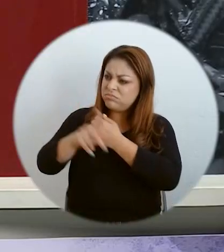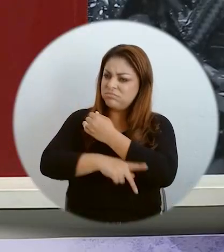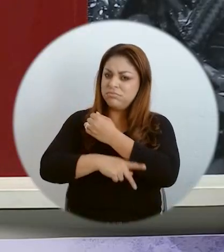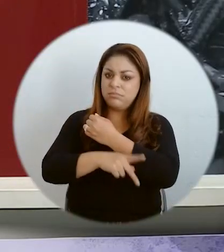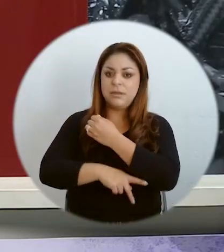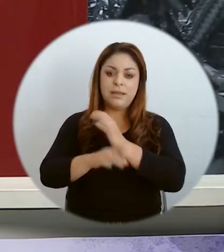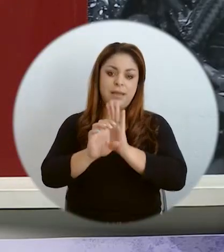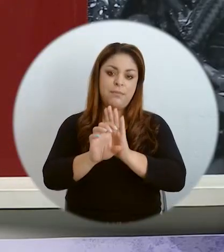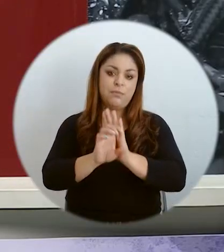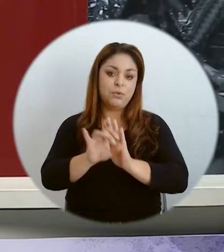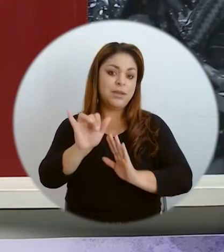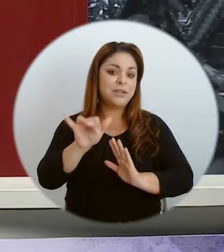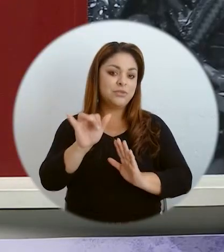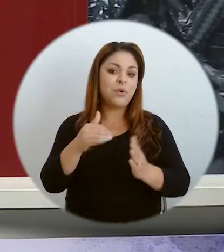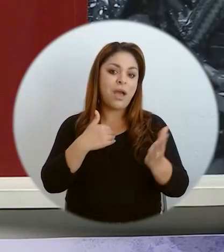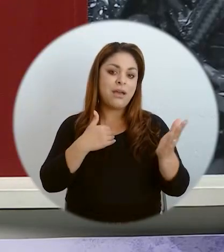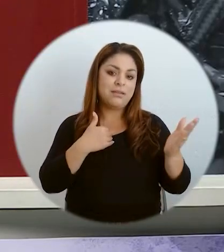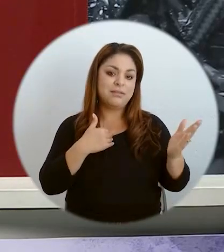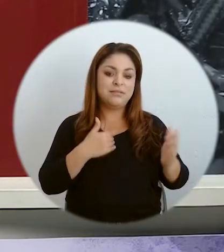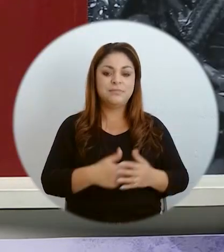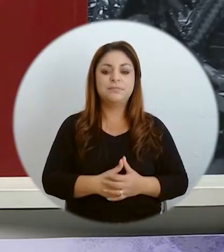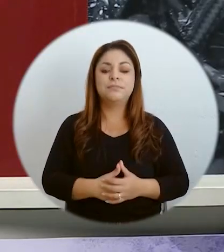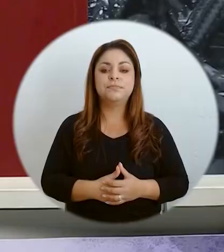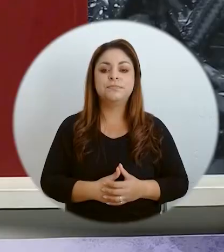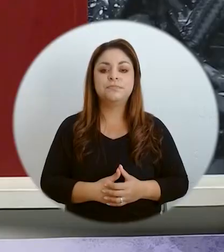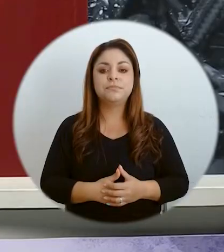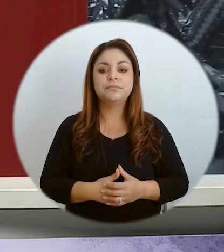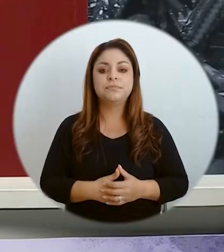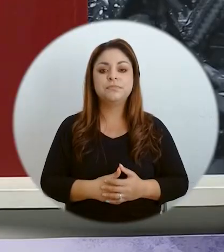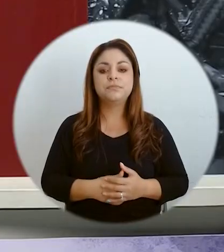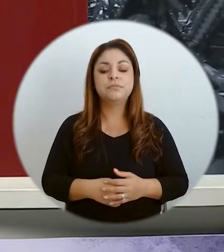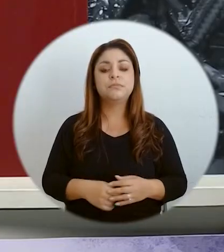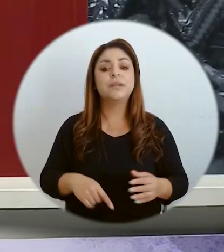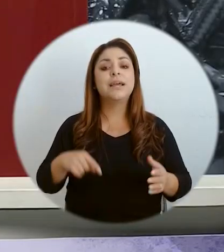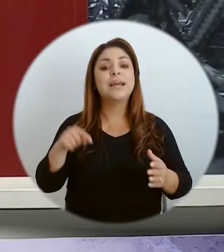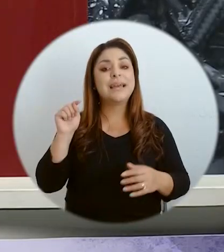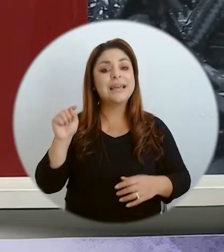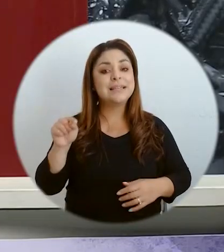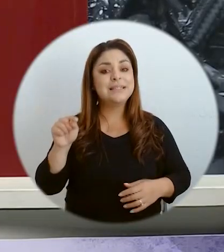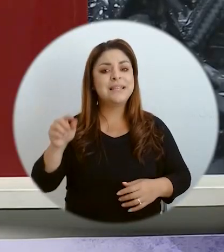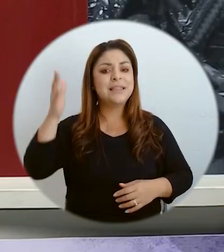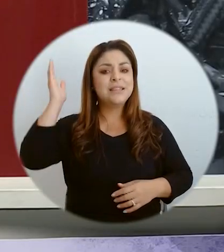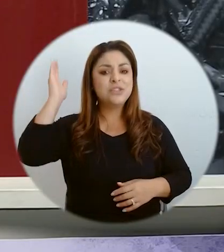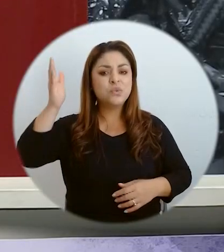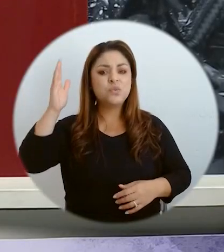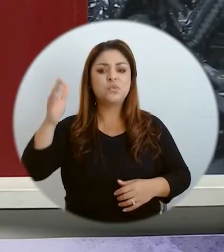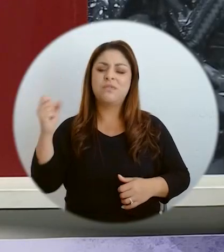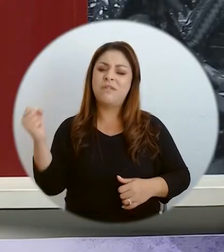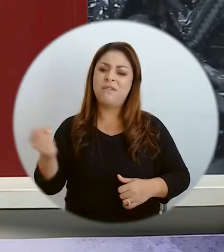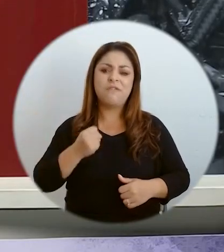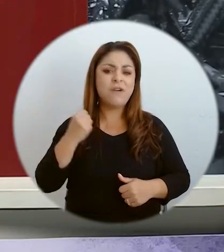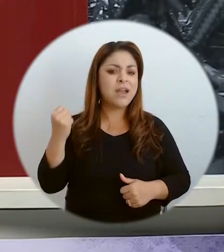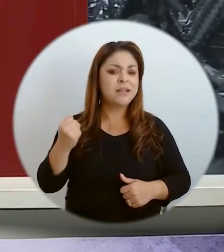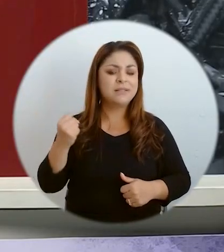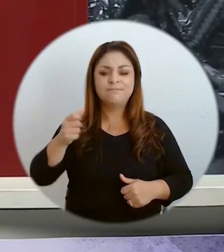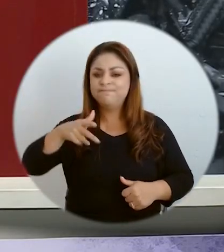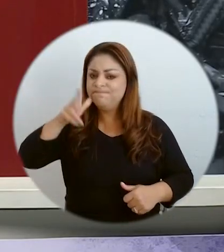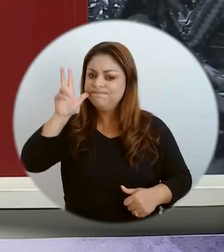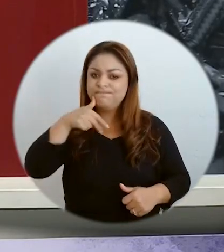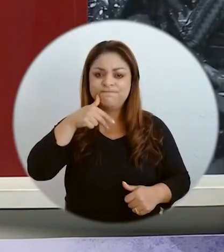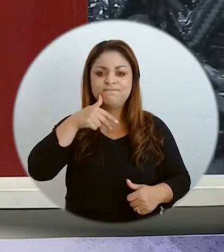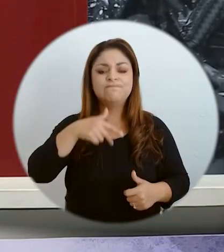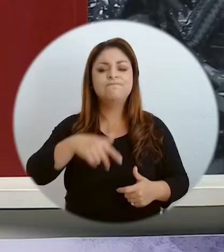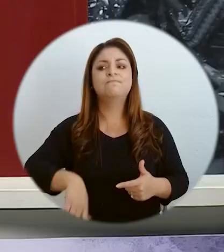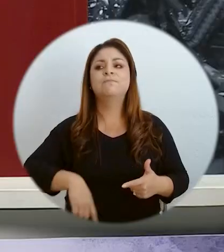quedarse, digamos, en sus países. Eso es parte de lo que hablan. Y entonces este discurso que es revanchista, que